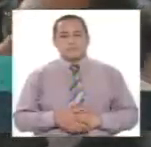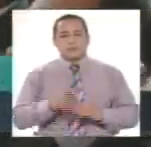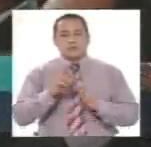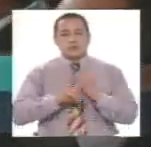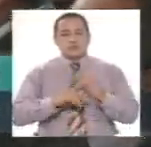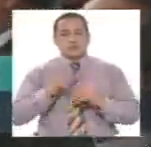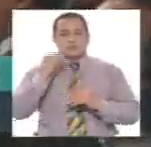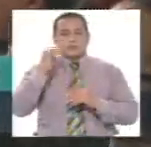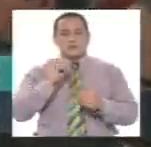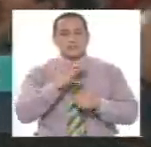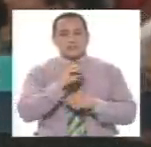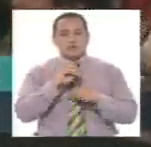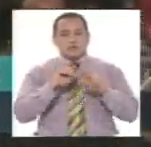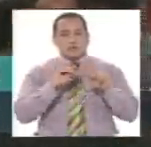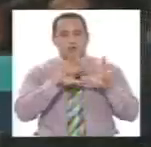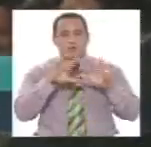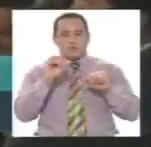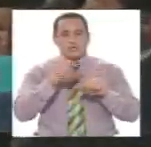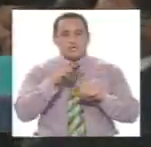Resolución Suprema número